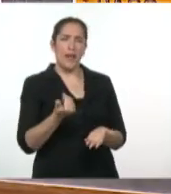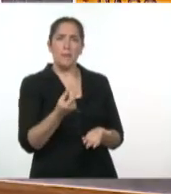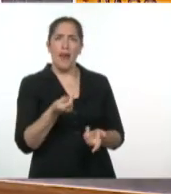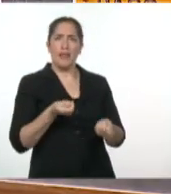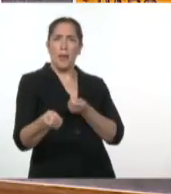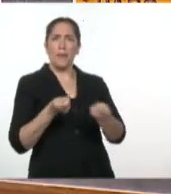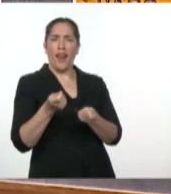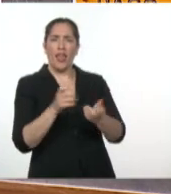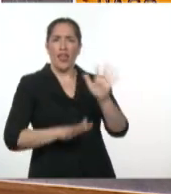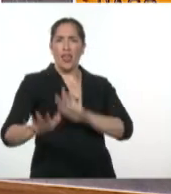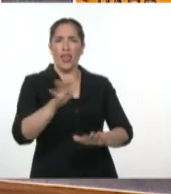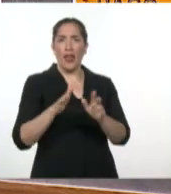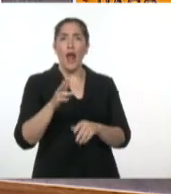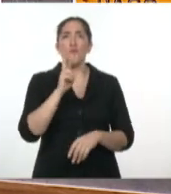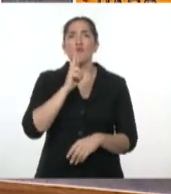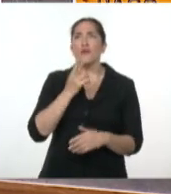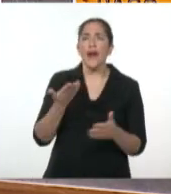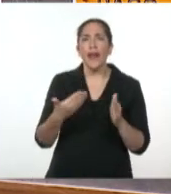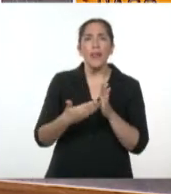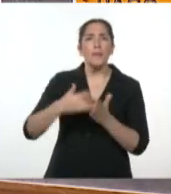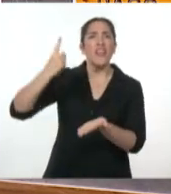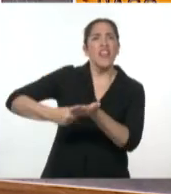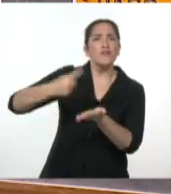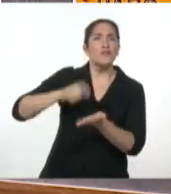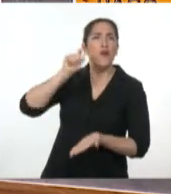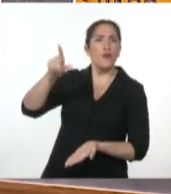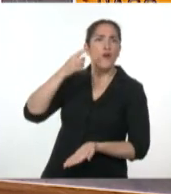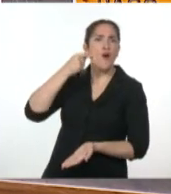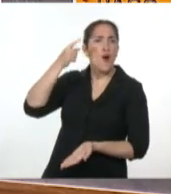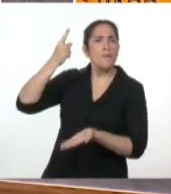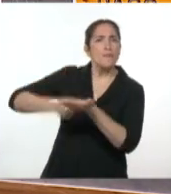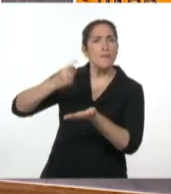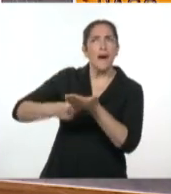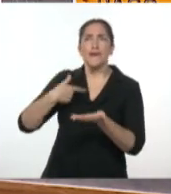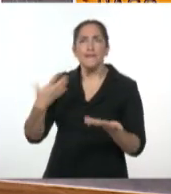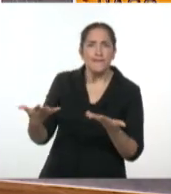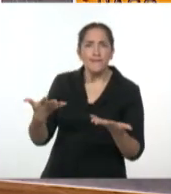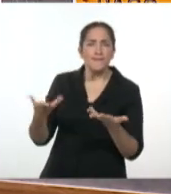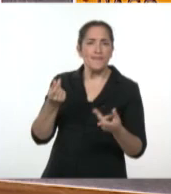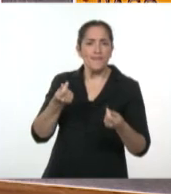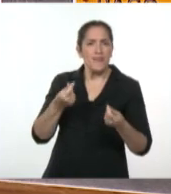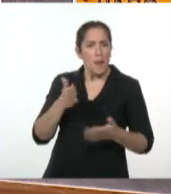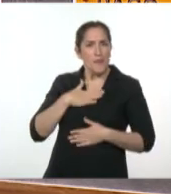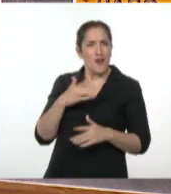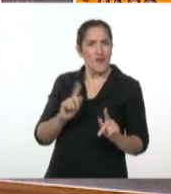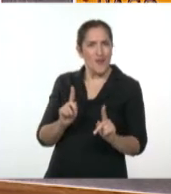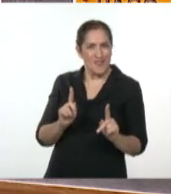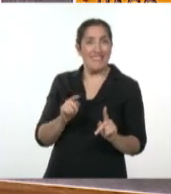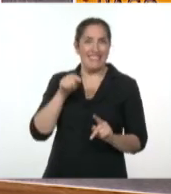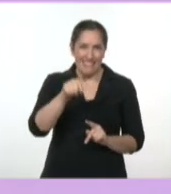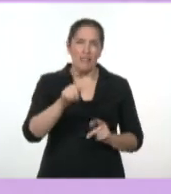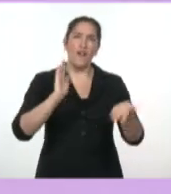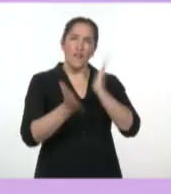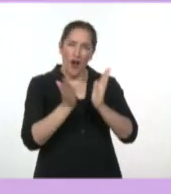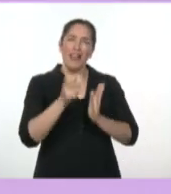teniendo que depender de las decisiones del hombre. Bueno, todo eso tiene que ver con la violencia económica y patrimonial.